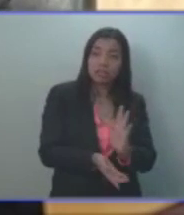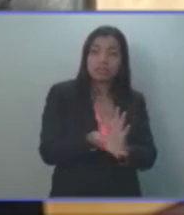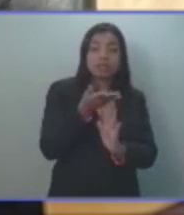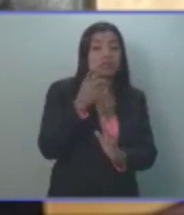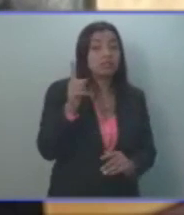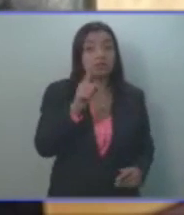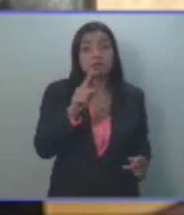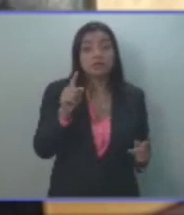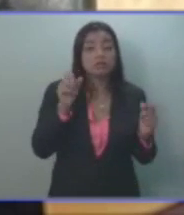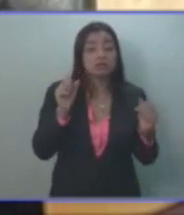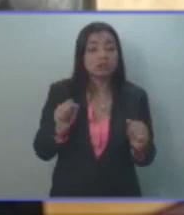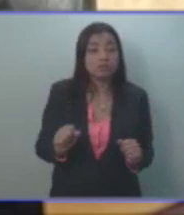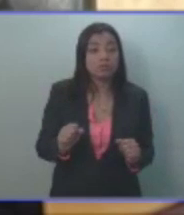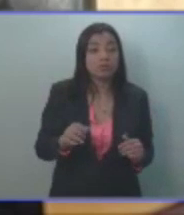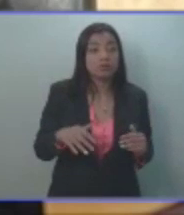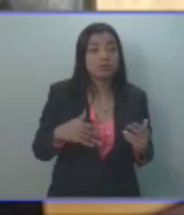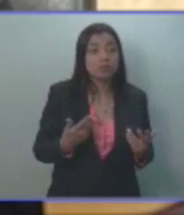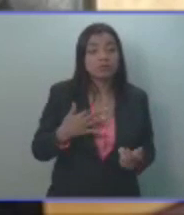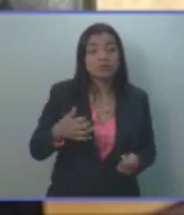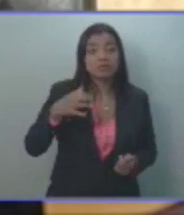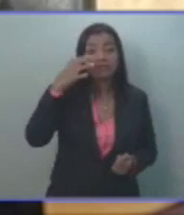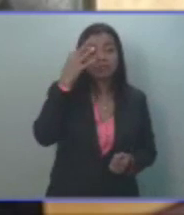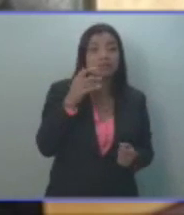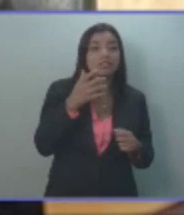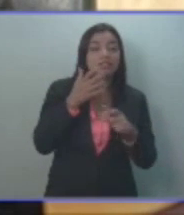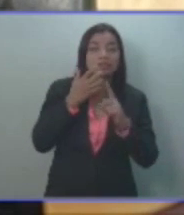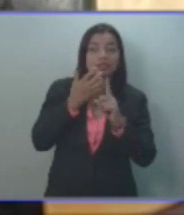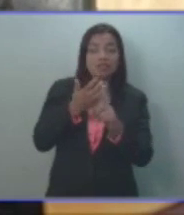pudo, pero creo que con el liderazgo de